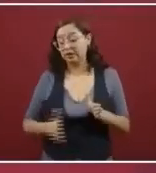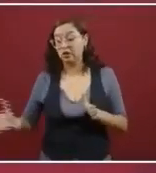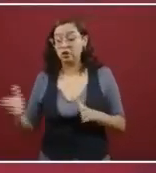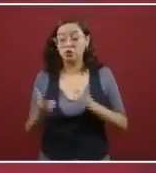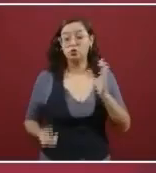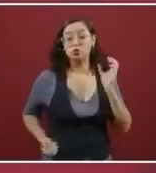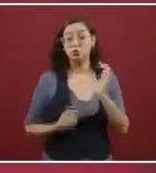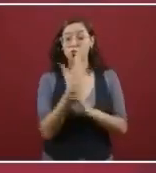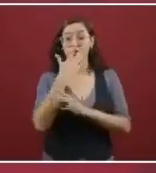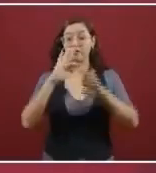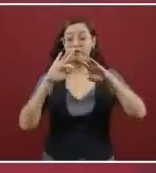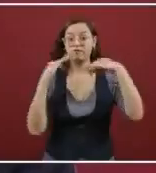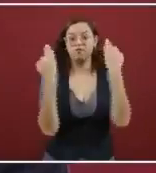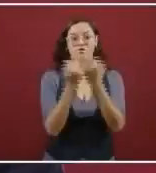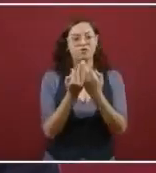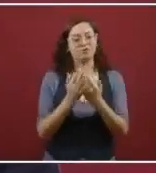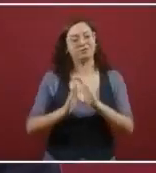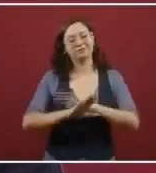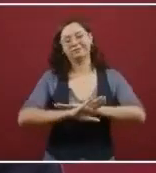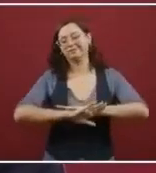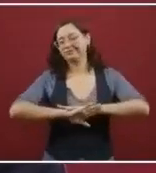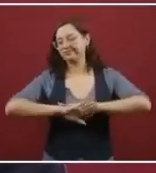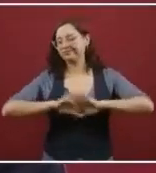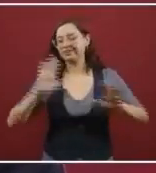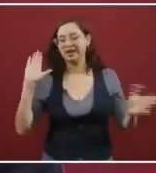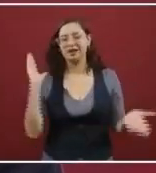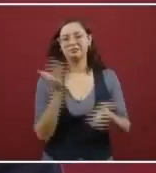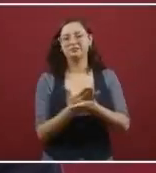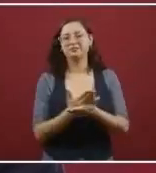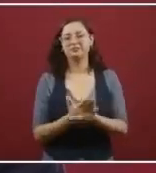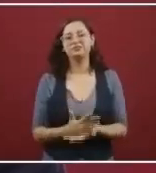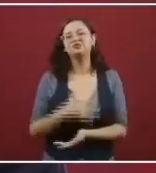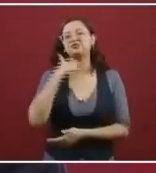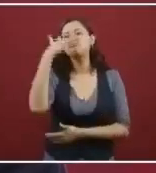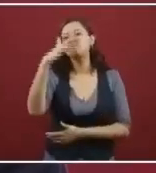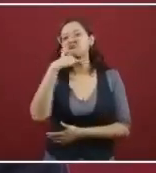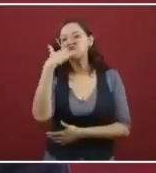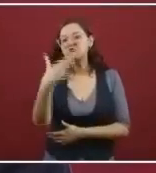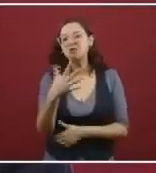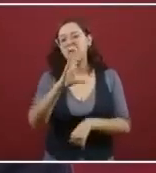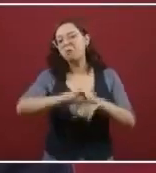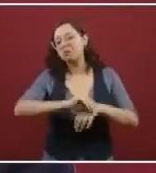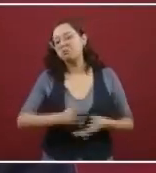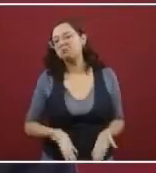no se tolera la corrupción ni la impunidad.